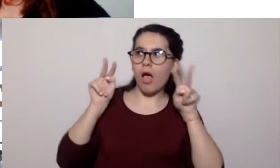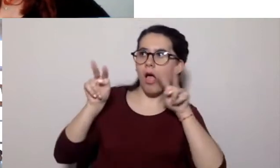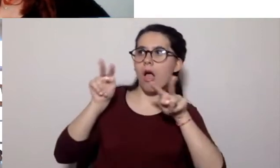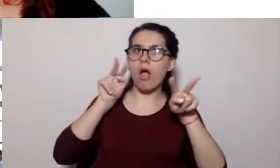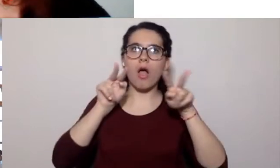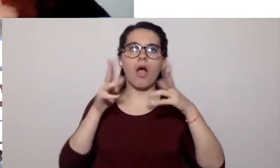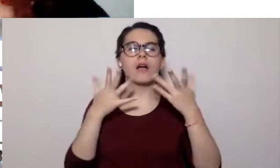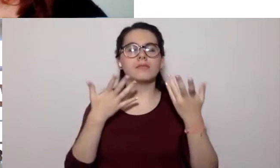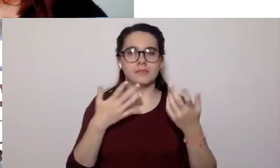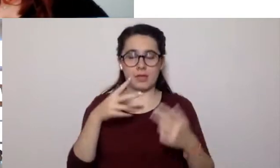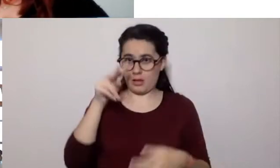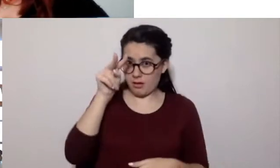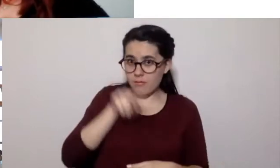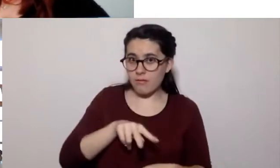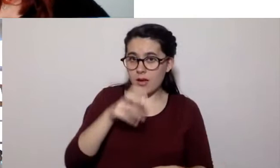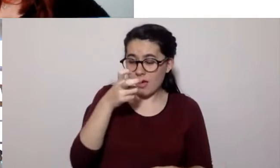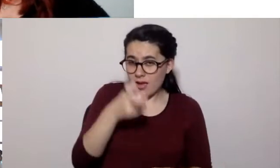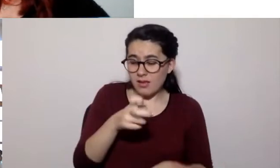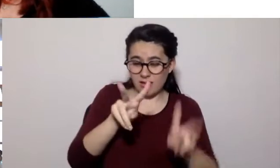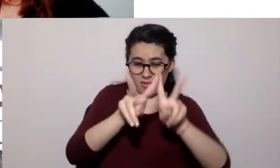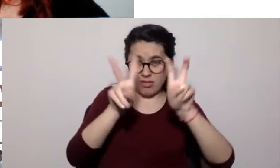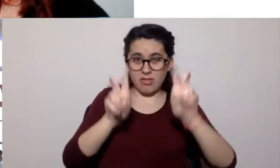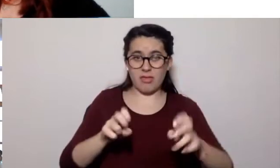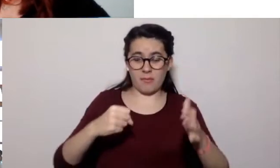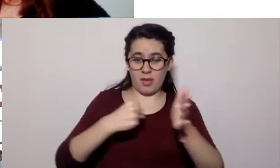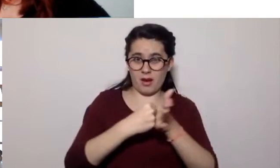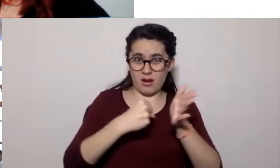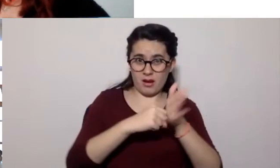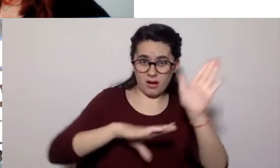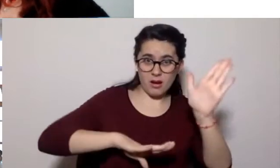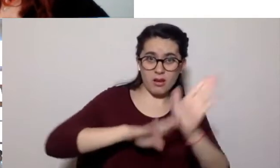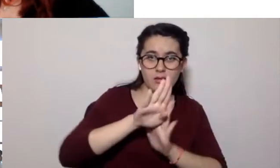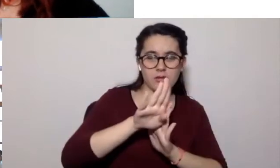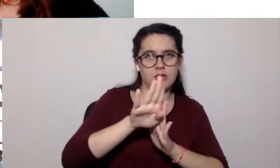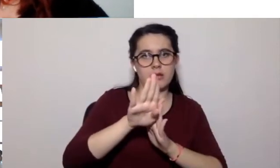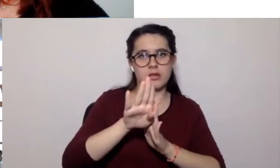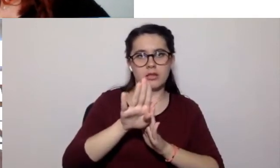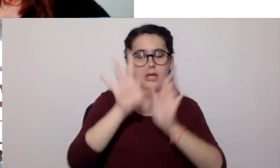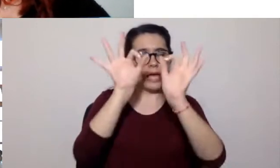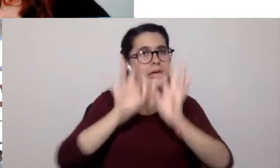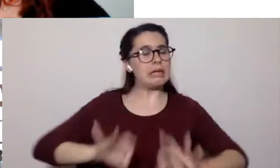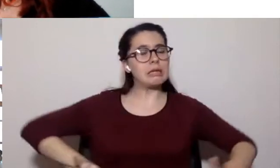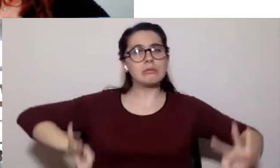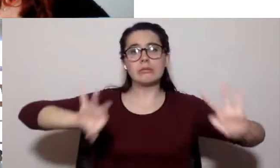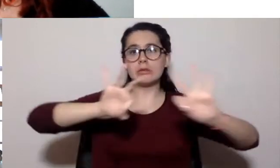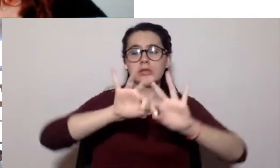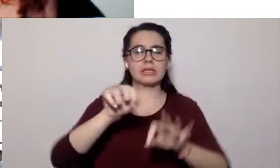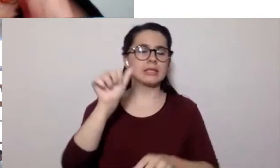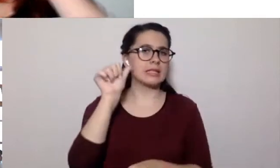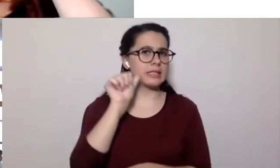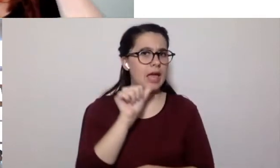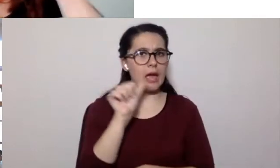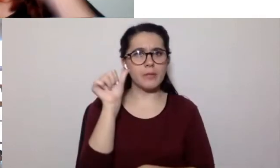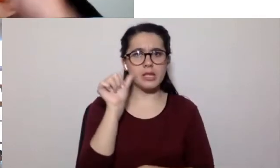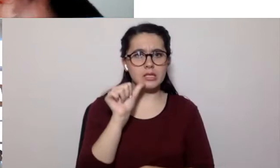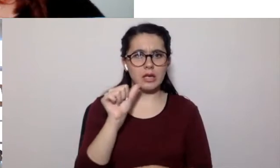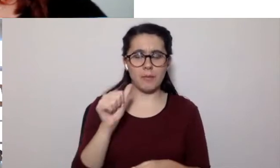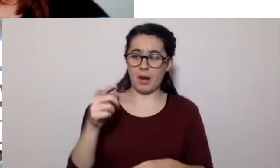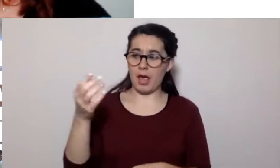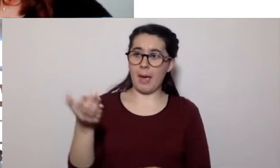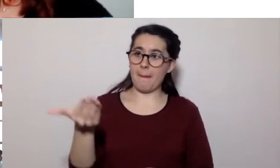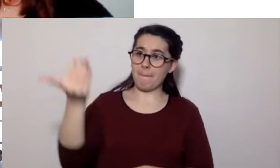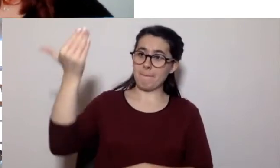es un tema que nos sirve siempre, no nada más para estos momentos de estrés